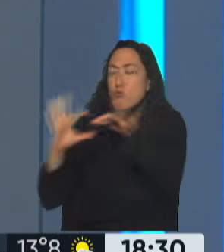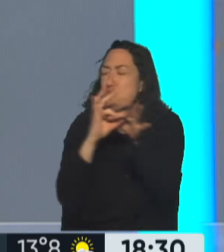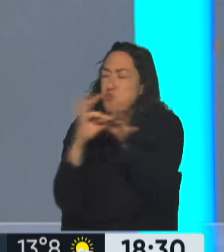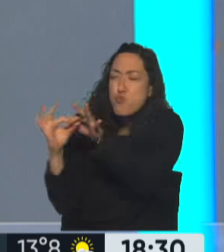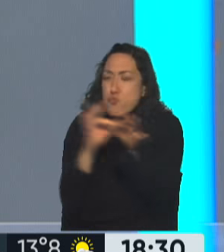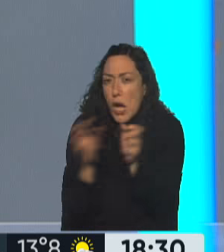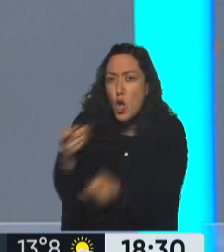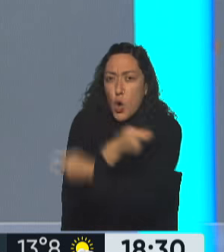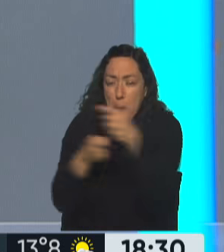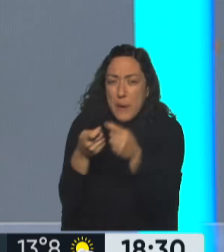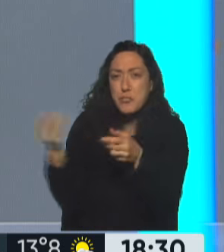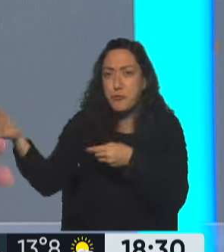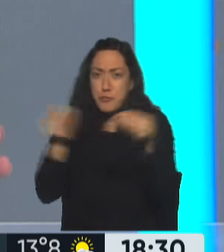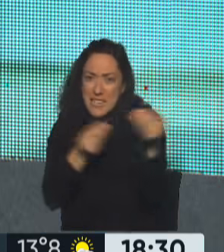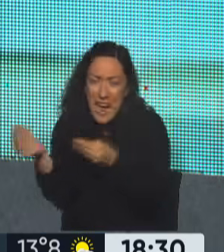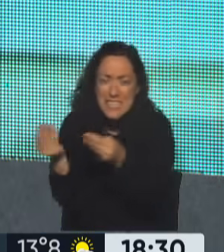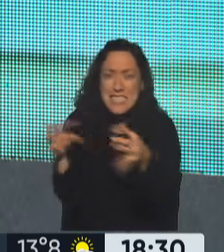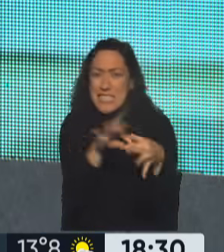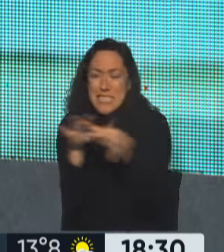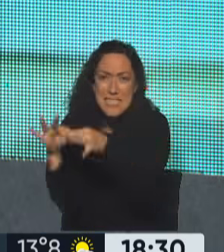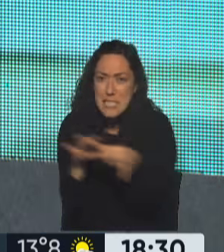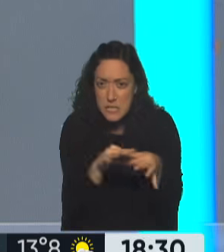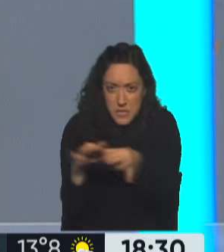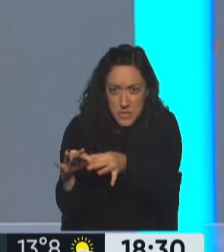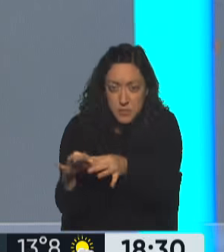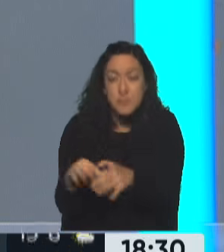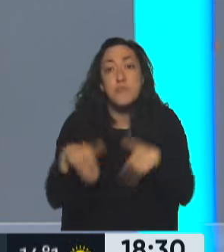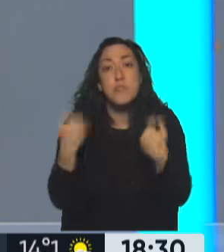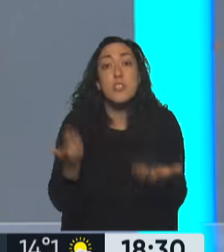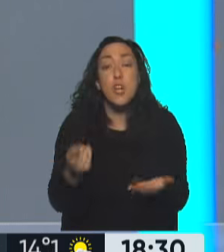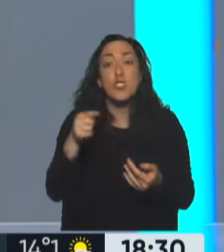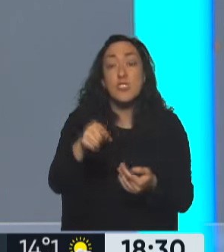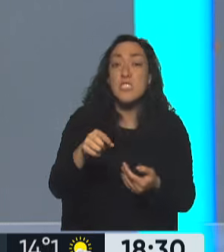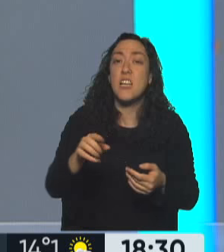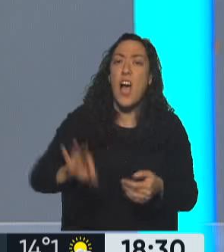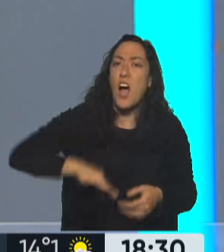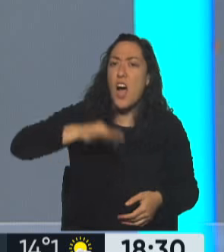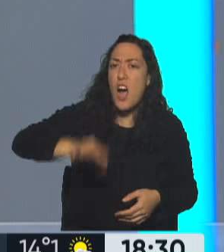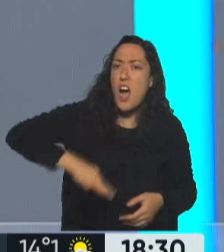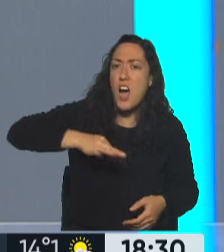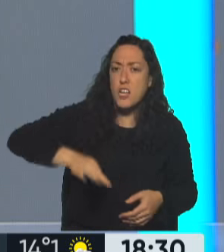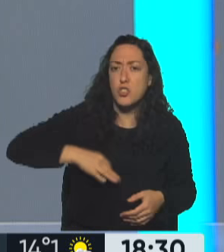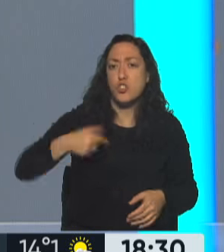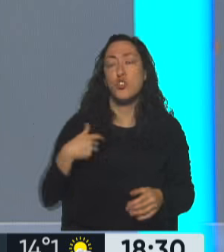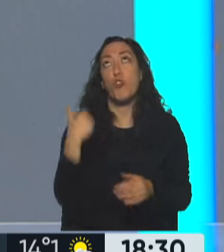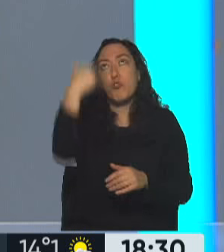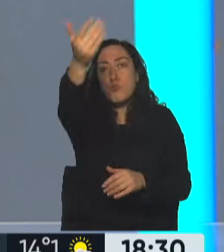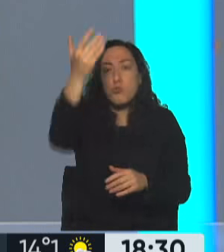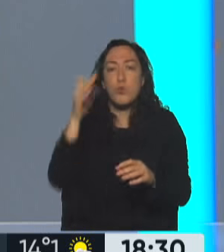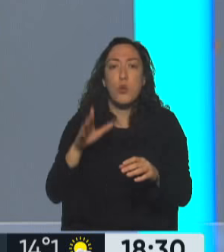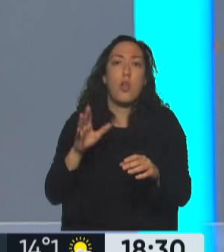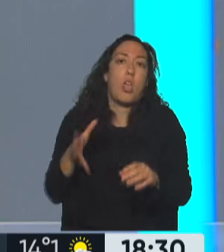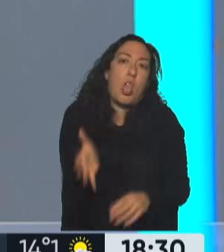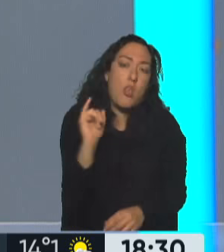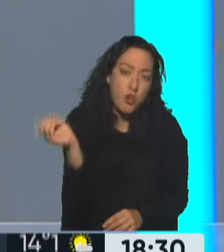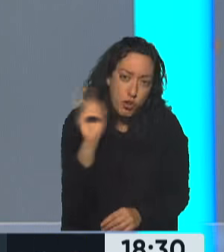claro. comercio, en finanzas. Entonces, ahí vamos a ver durante muchos años, yo no hago pronósticos nunca, pero esto es muy